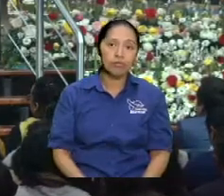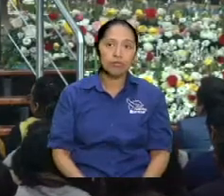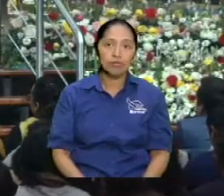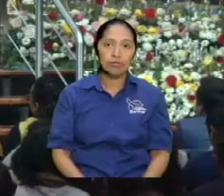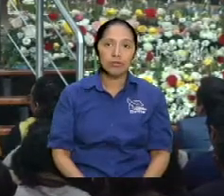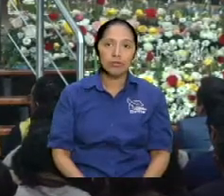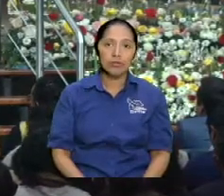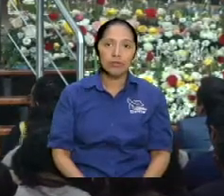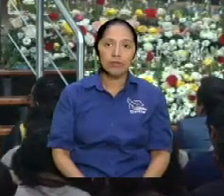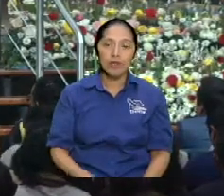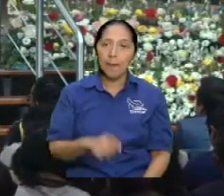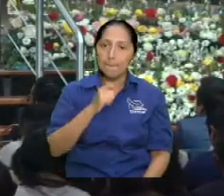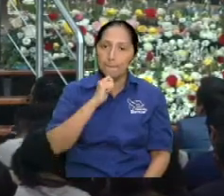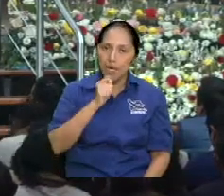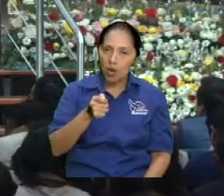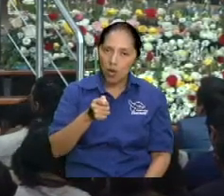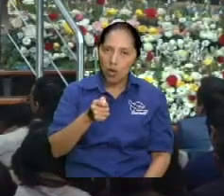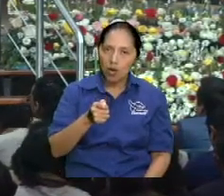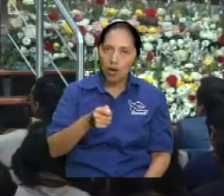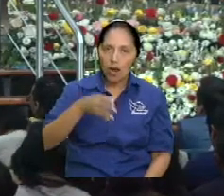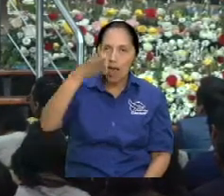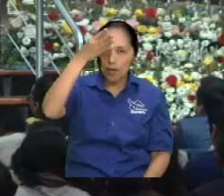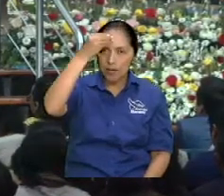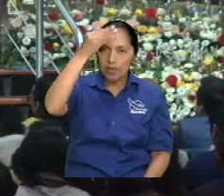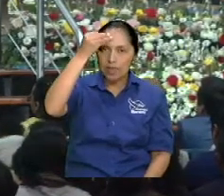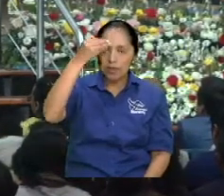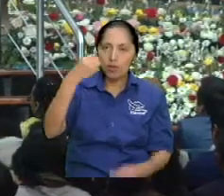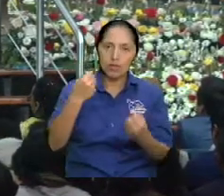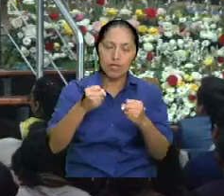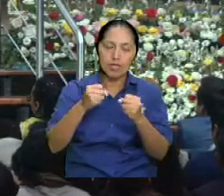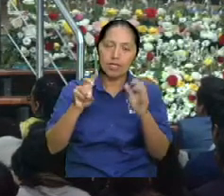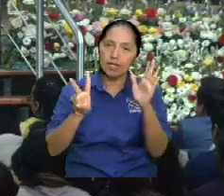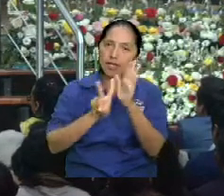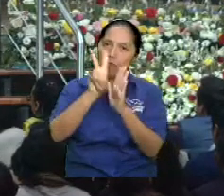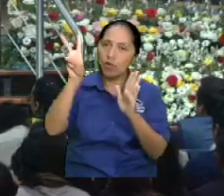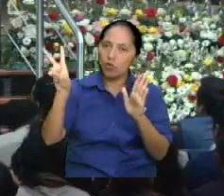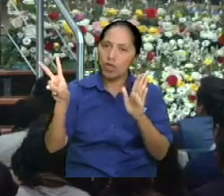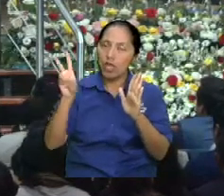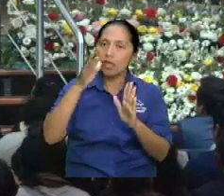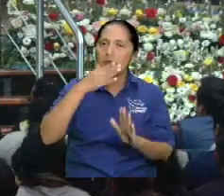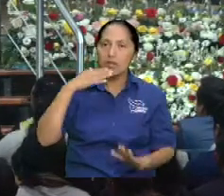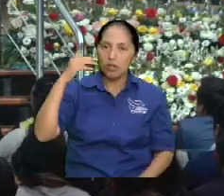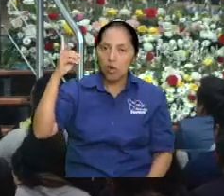No hay modo que pase de ahí. No, yo creo que no voy a pasar de ahí.